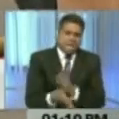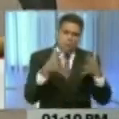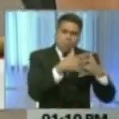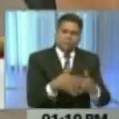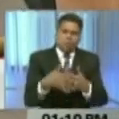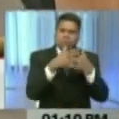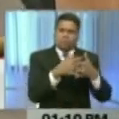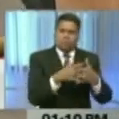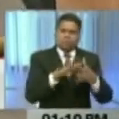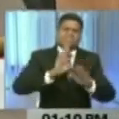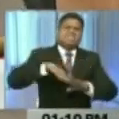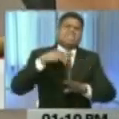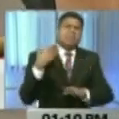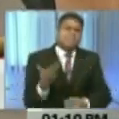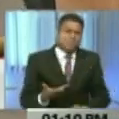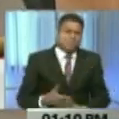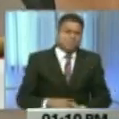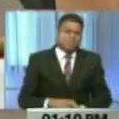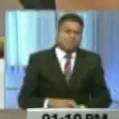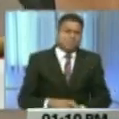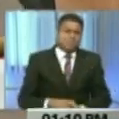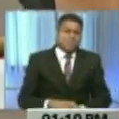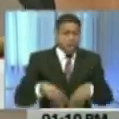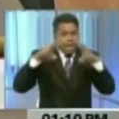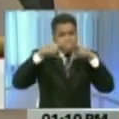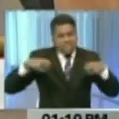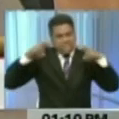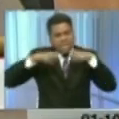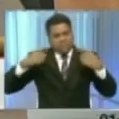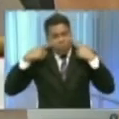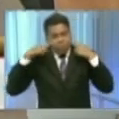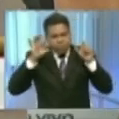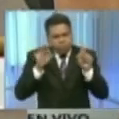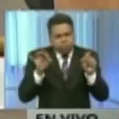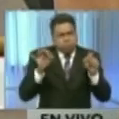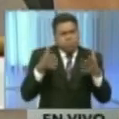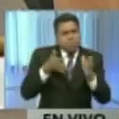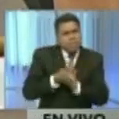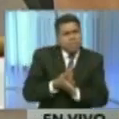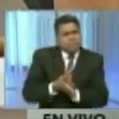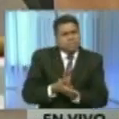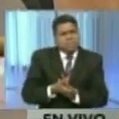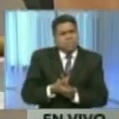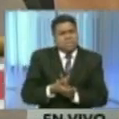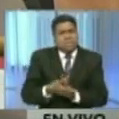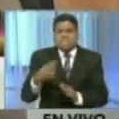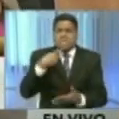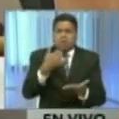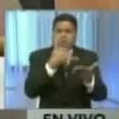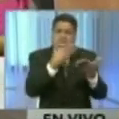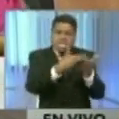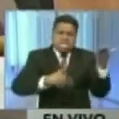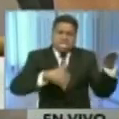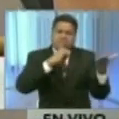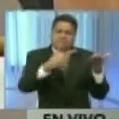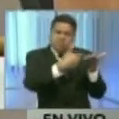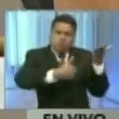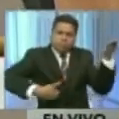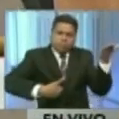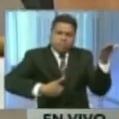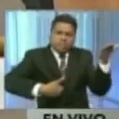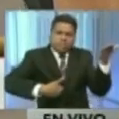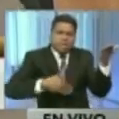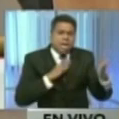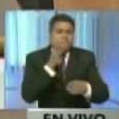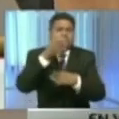Unidos? Se dio toda una investigación y dijeron que el informe sobre el cual se había basado la invasión